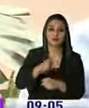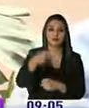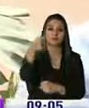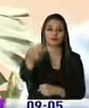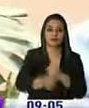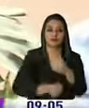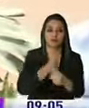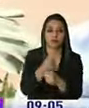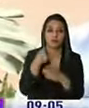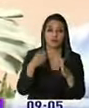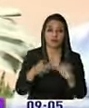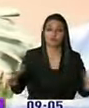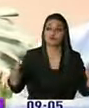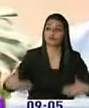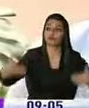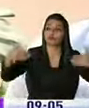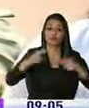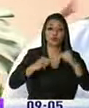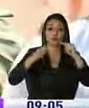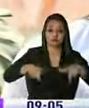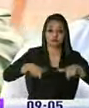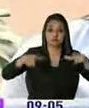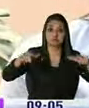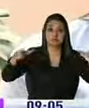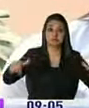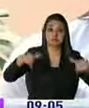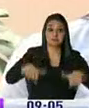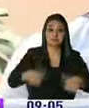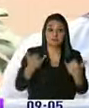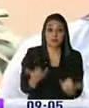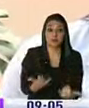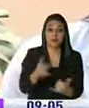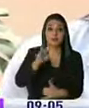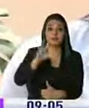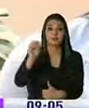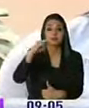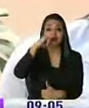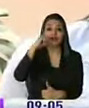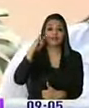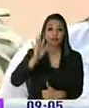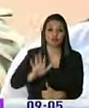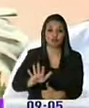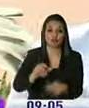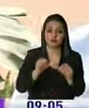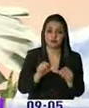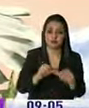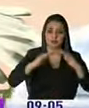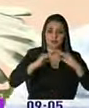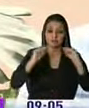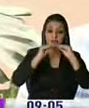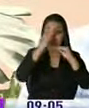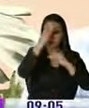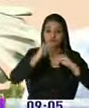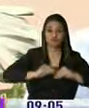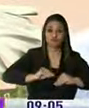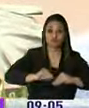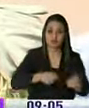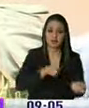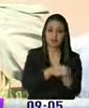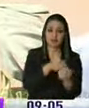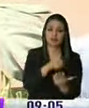como ampliar las instalaciones de la Fundación en la que viven actualmente alrededor de 30 niñas, fortalecer el tema de educación y apoyar algunos